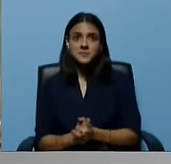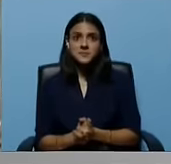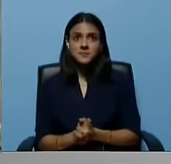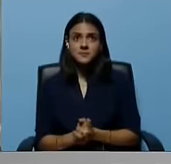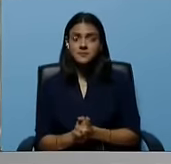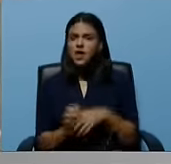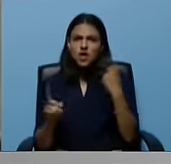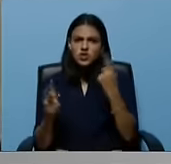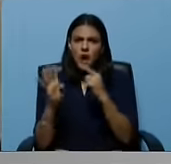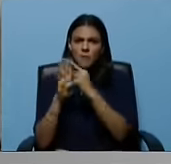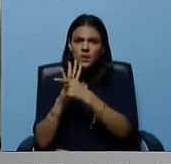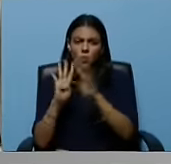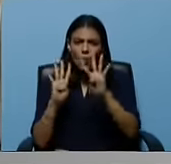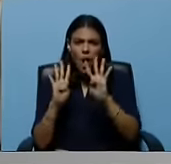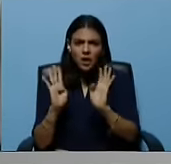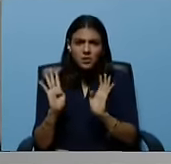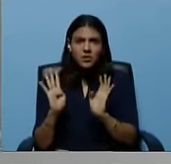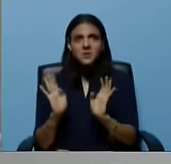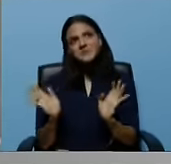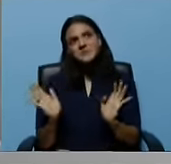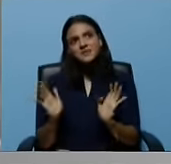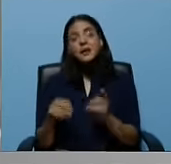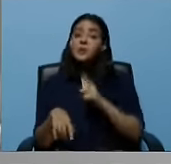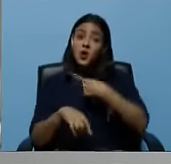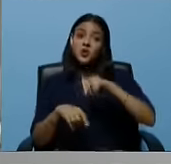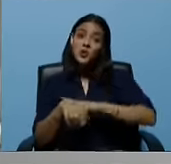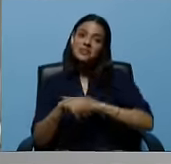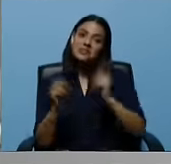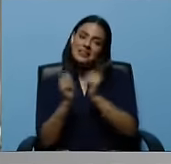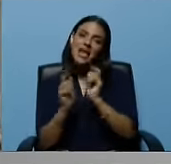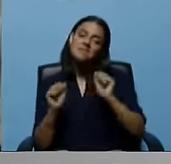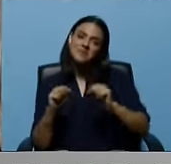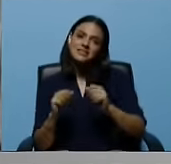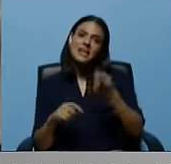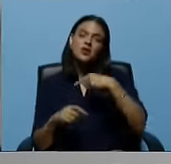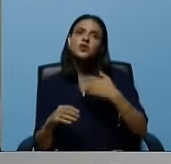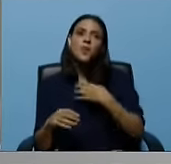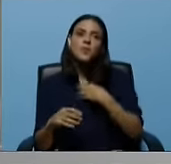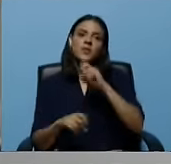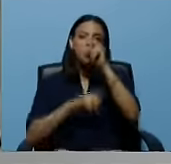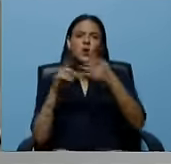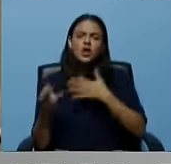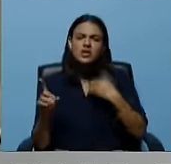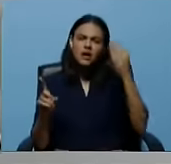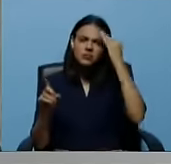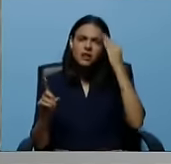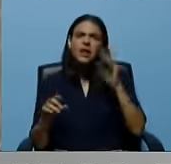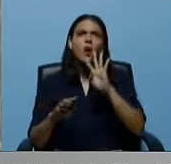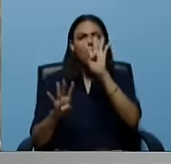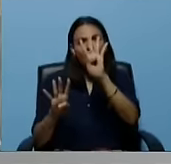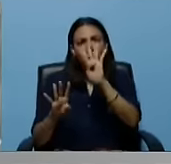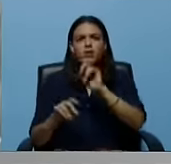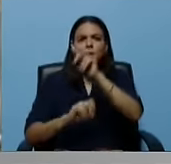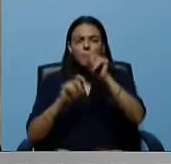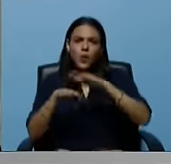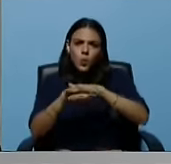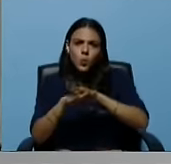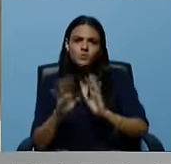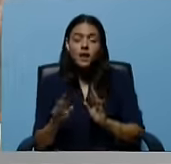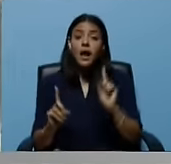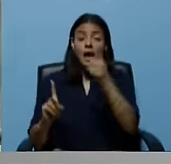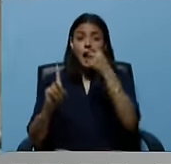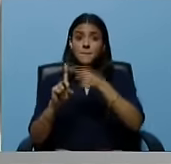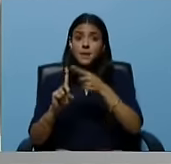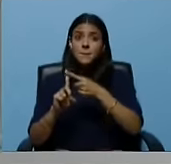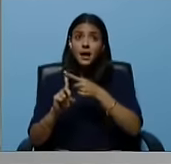¿Solo cuatro? Solo cuatro porque, bueno, tenemos tiempo sin poder hacerle preguntas. Entonces tengo por ahora, pues, cuatro preguntas. Y la